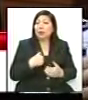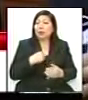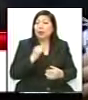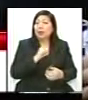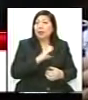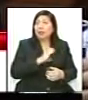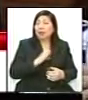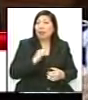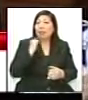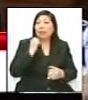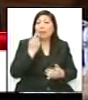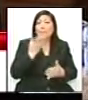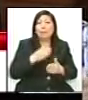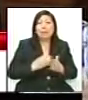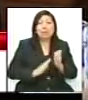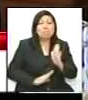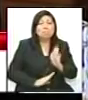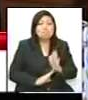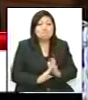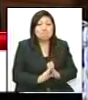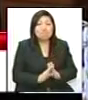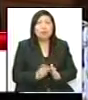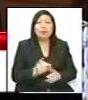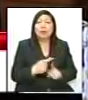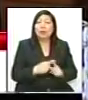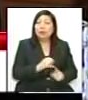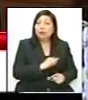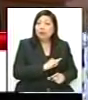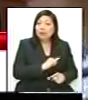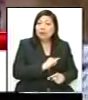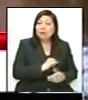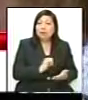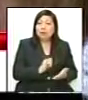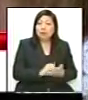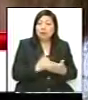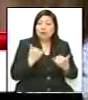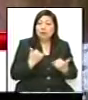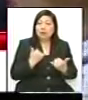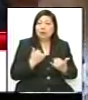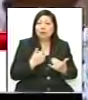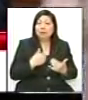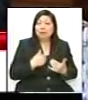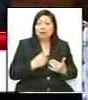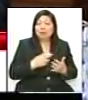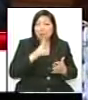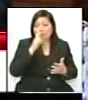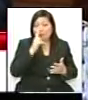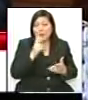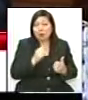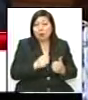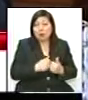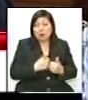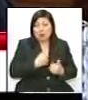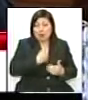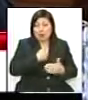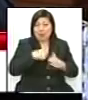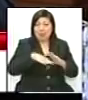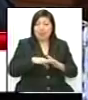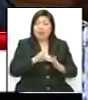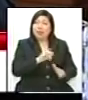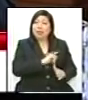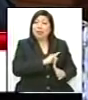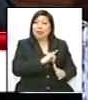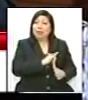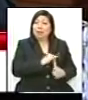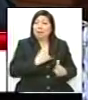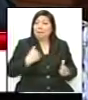Derecho para hacer sobresaliente las instituciones que rigen el destino de mi país. Soy parte de esta institución,